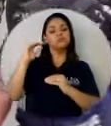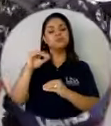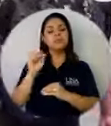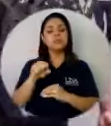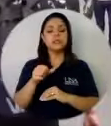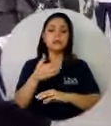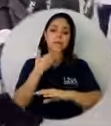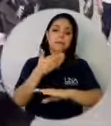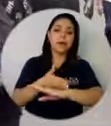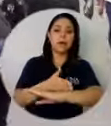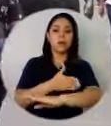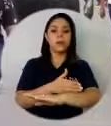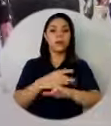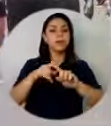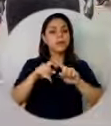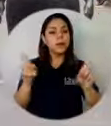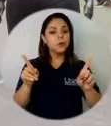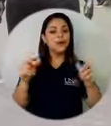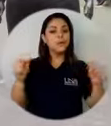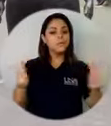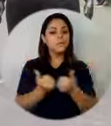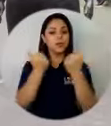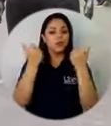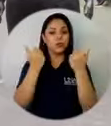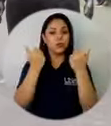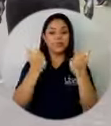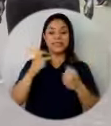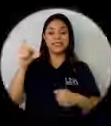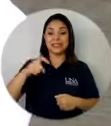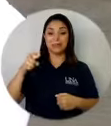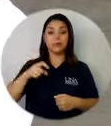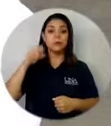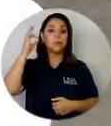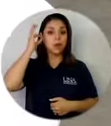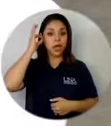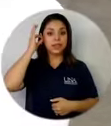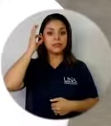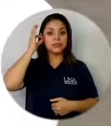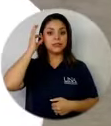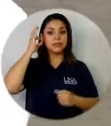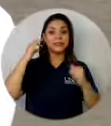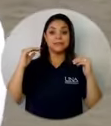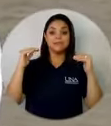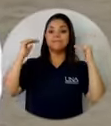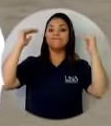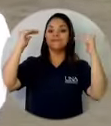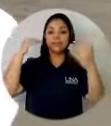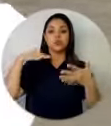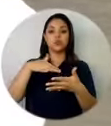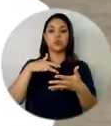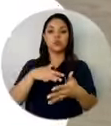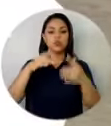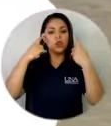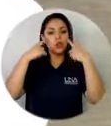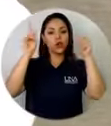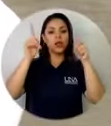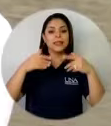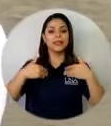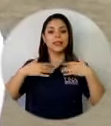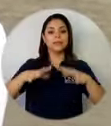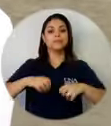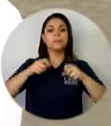y ahí el reto sigue estando más bien en que las mujeres de alta calificación accedan a puestos de